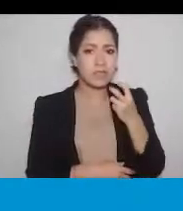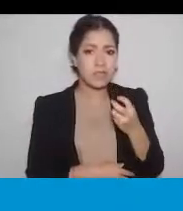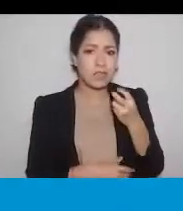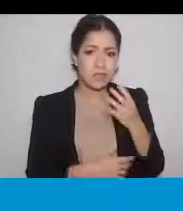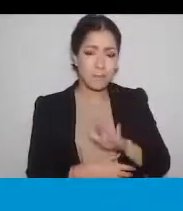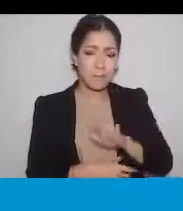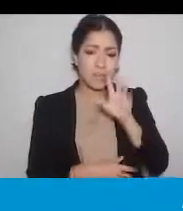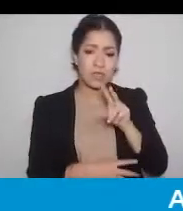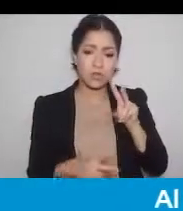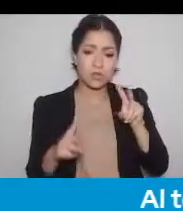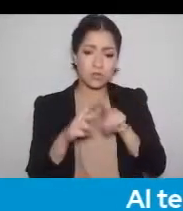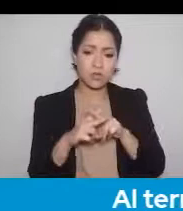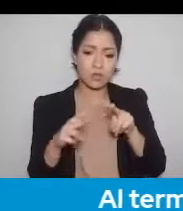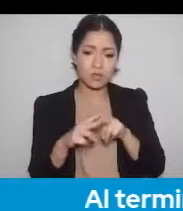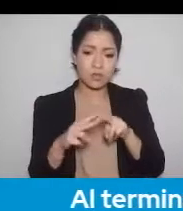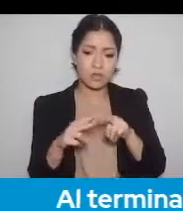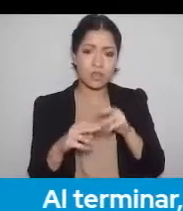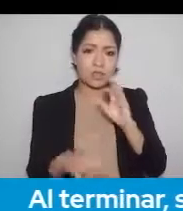das las llaves?